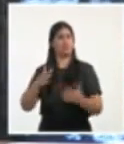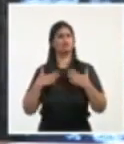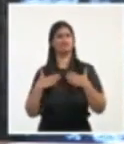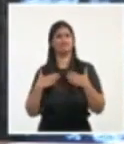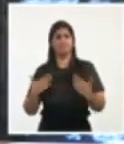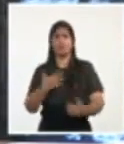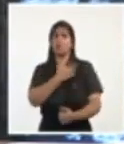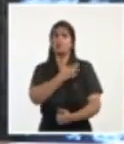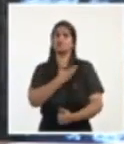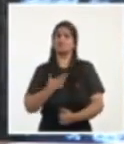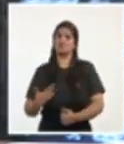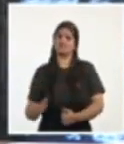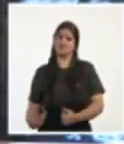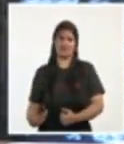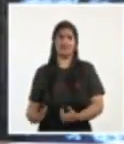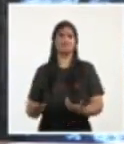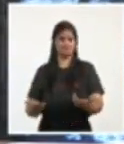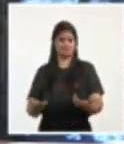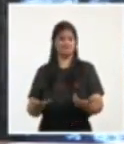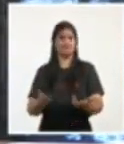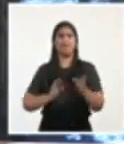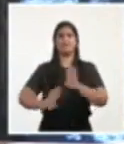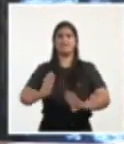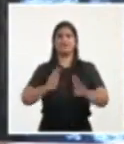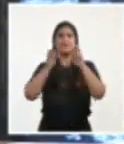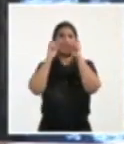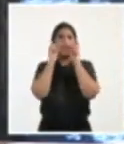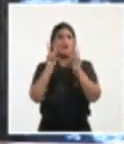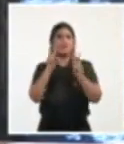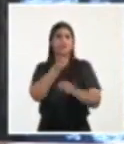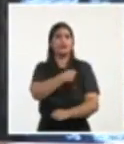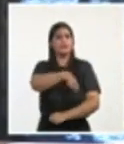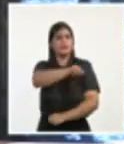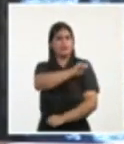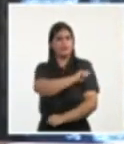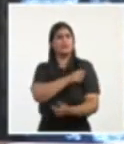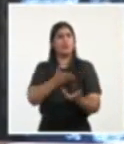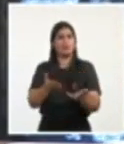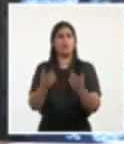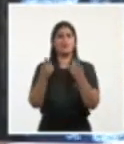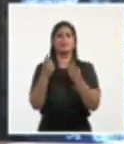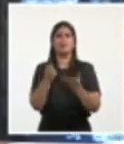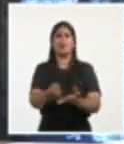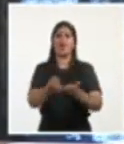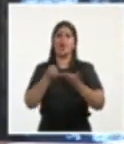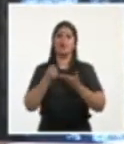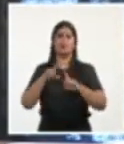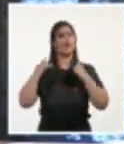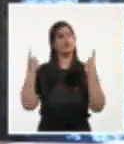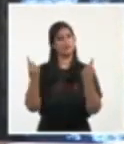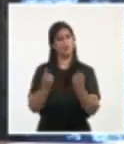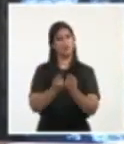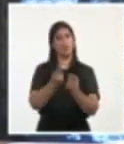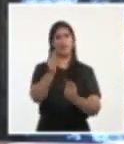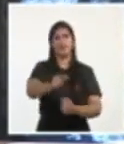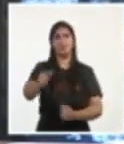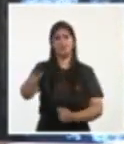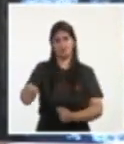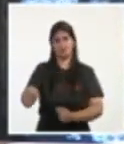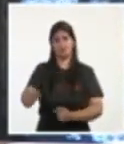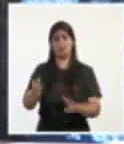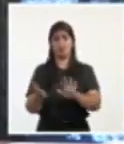en primer lugar la vida de nuestro pueblo, y en ese empeño necesitamos el apoyo de cada cubano. Son casi 16